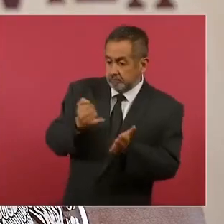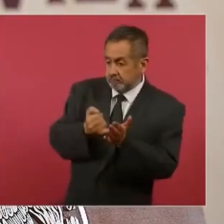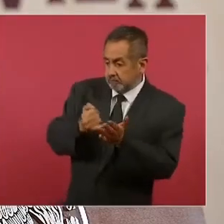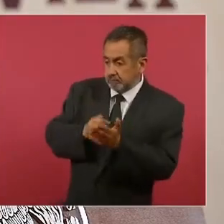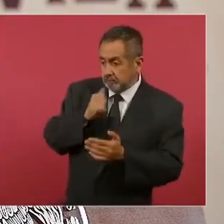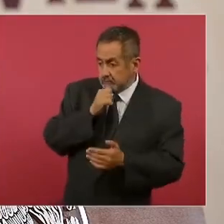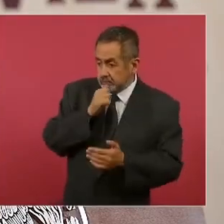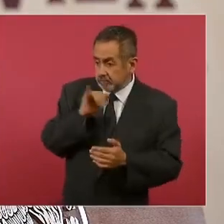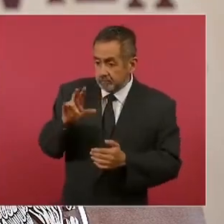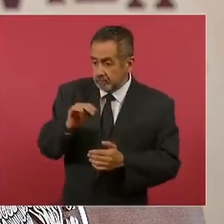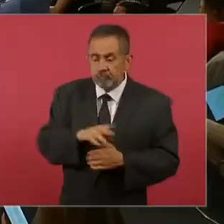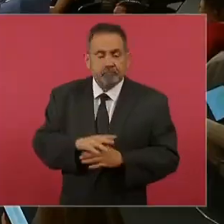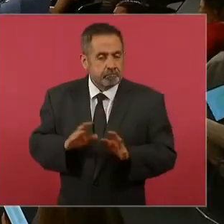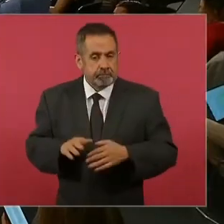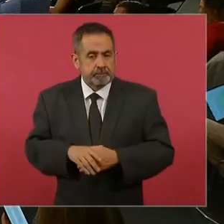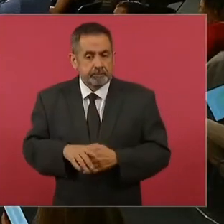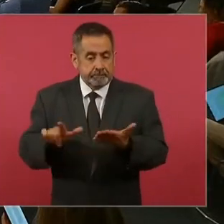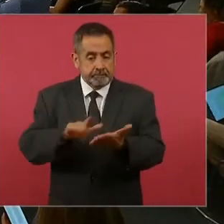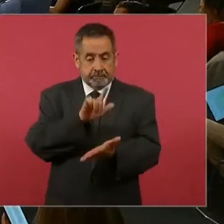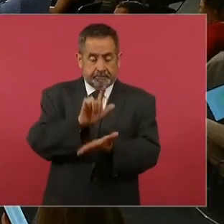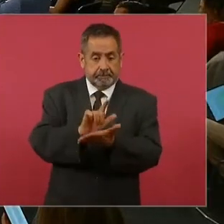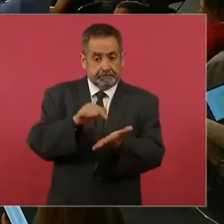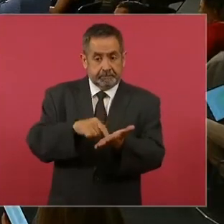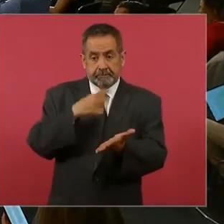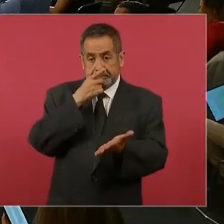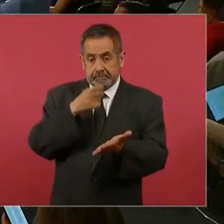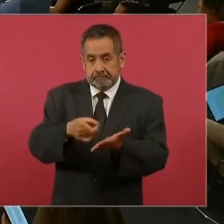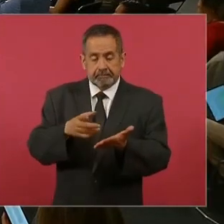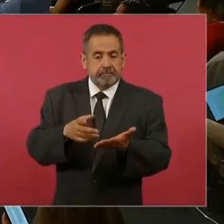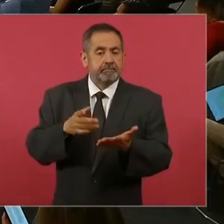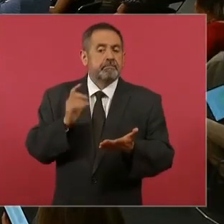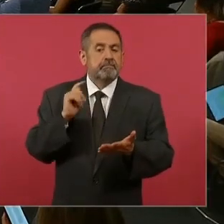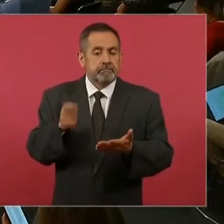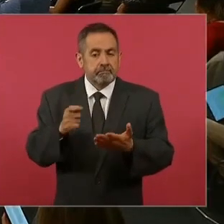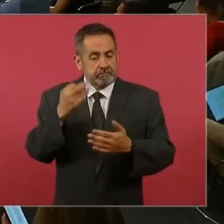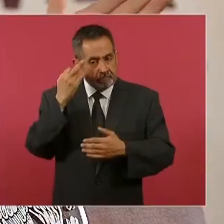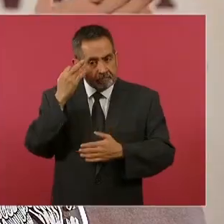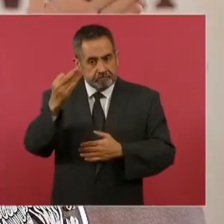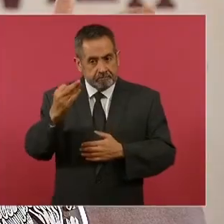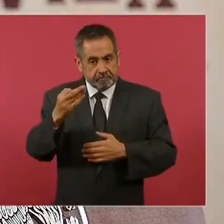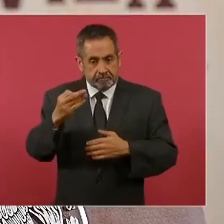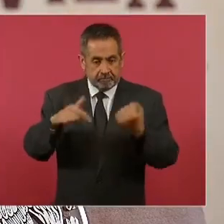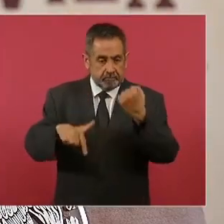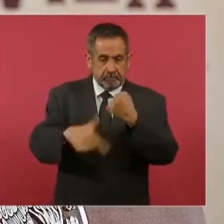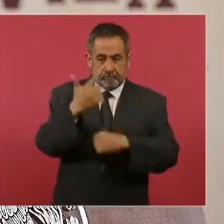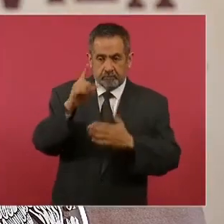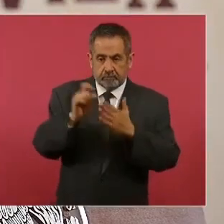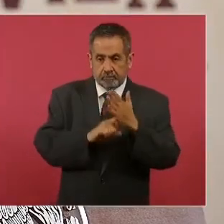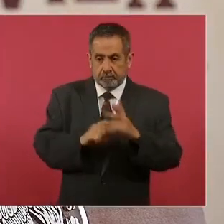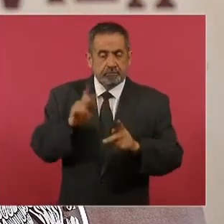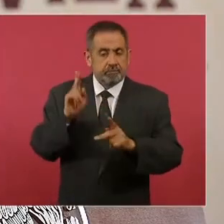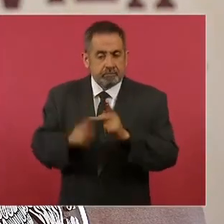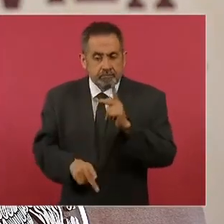o no. La ley dice que esta se interrumpe, este plazo de 12 meses se